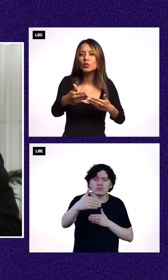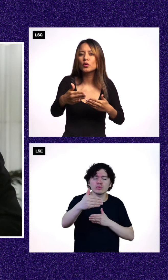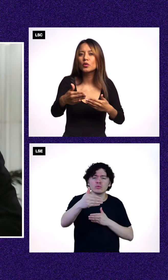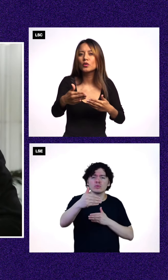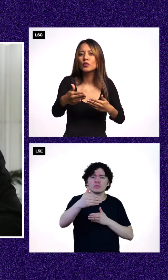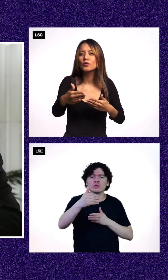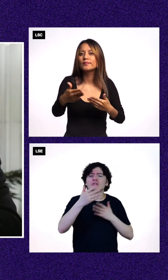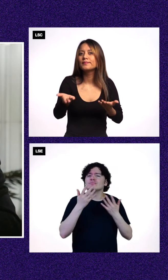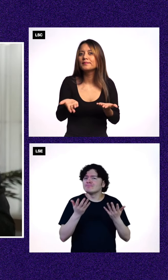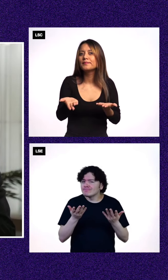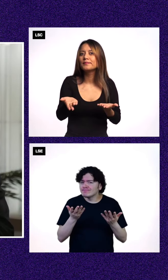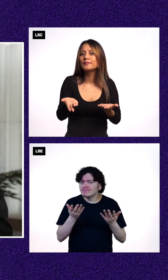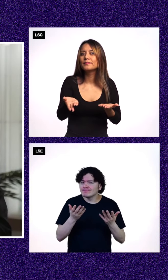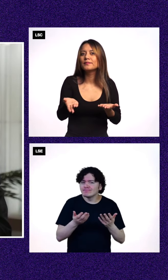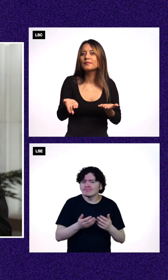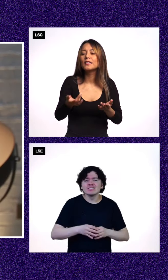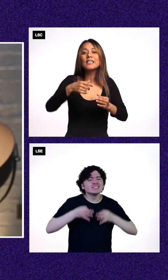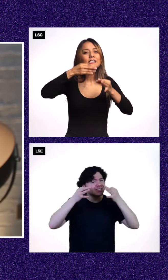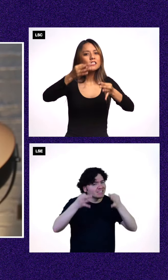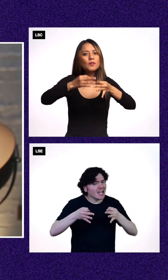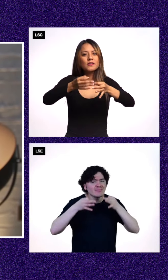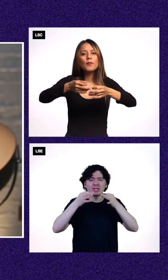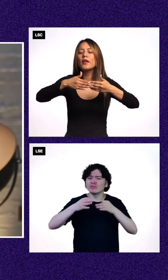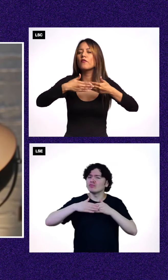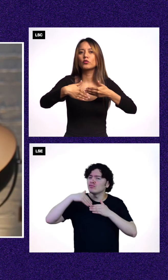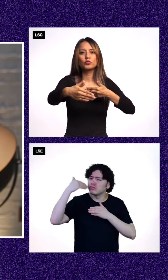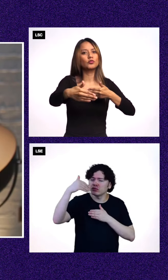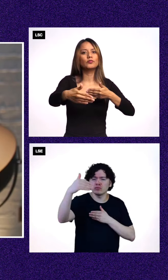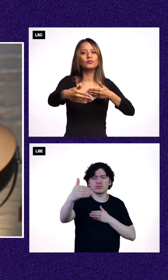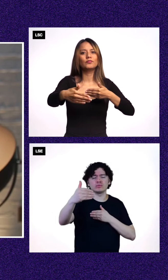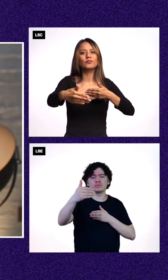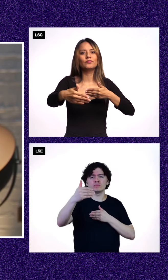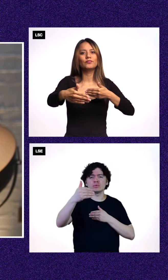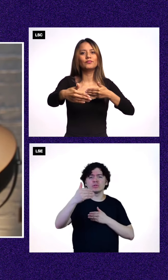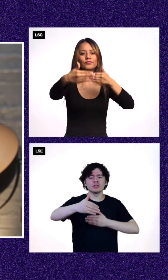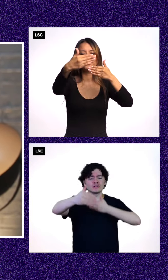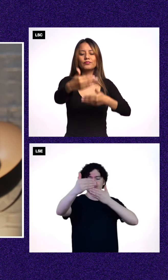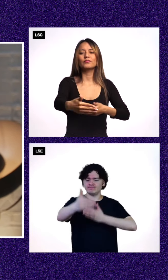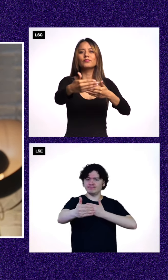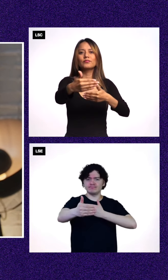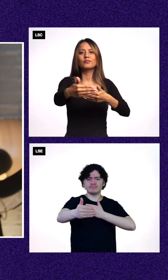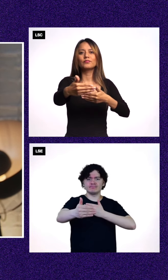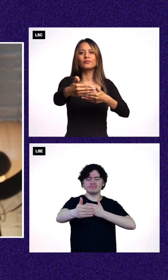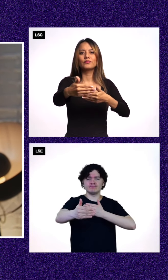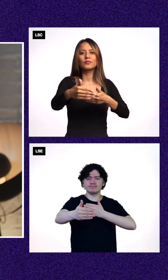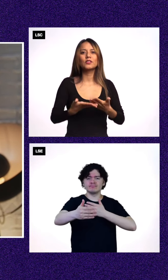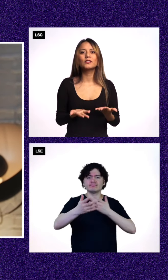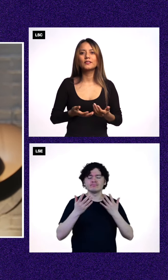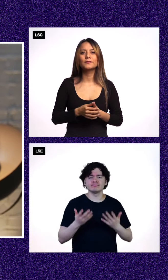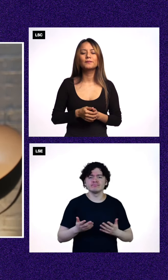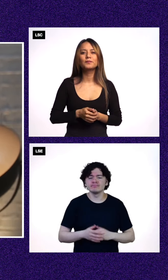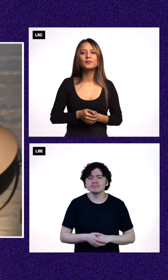hacia el futuro. Eso es lo primero. En Jeremías 29, un versículo conocido, el